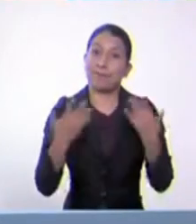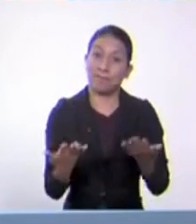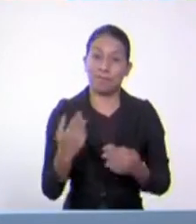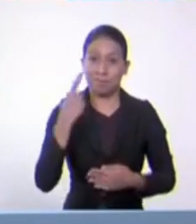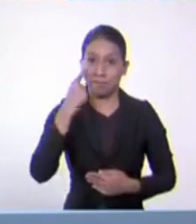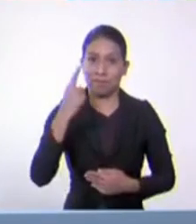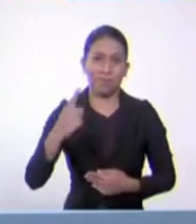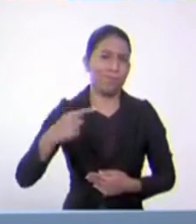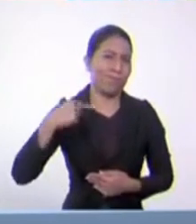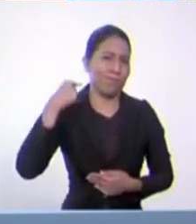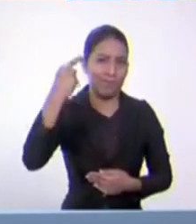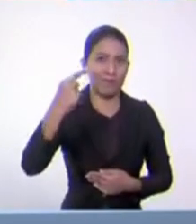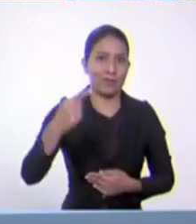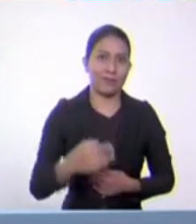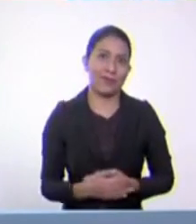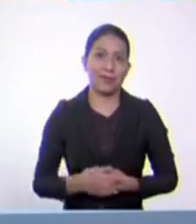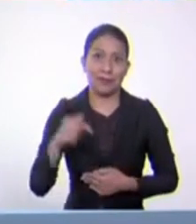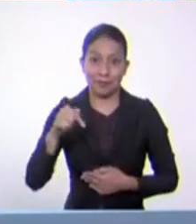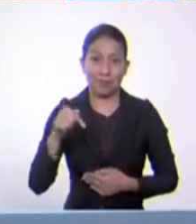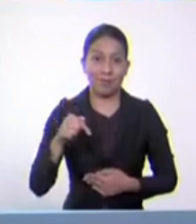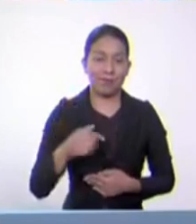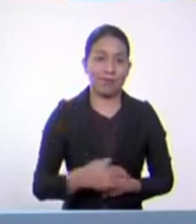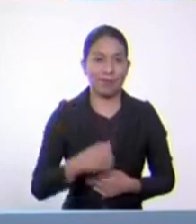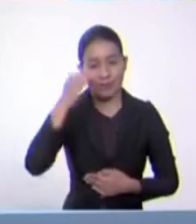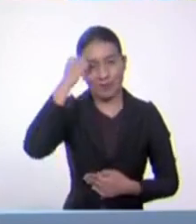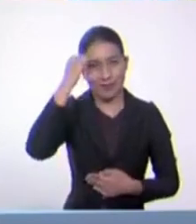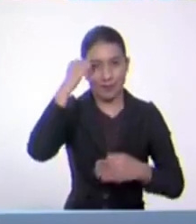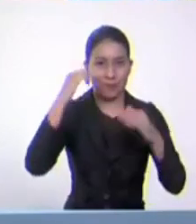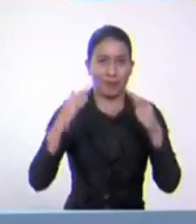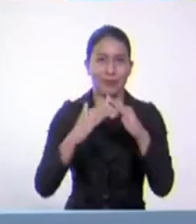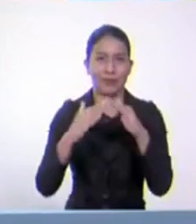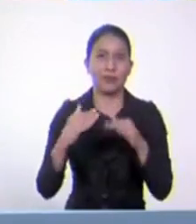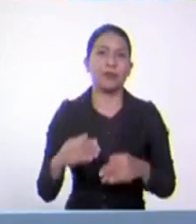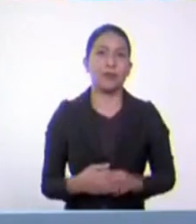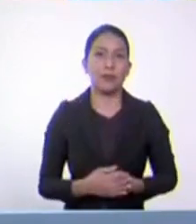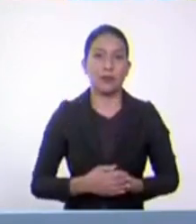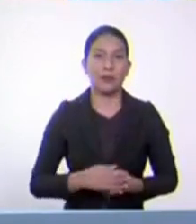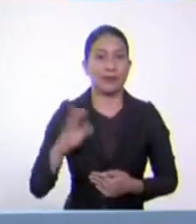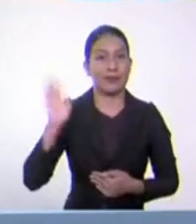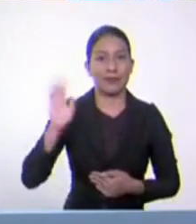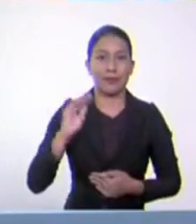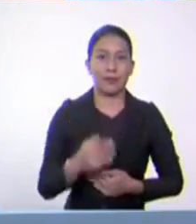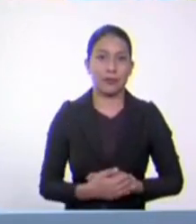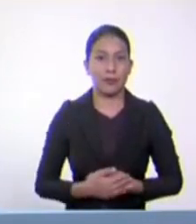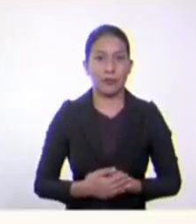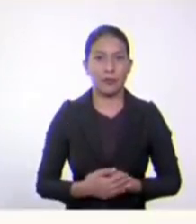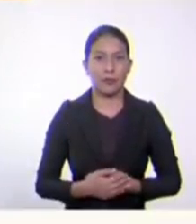vemos en la próxima, amigos, en este espacio Aprendamos en Casa. Hasta luego.